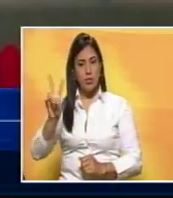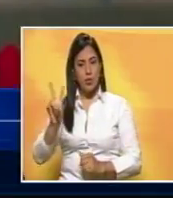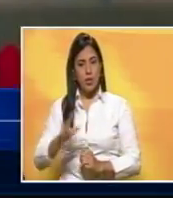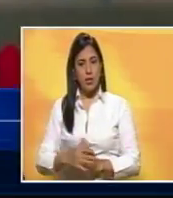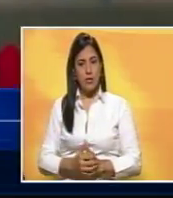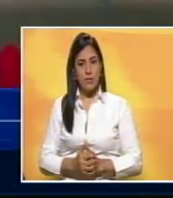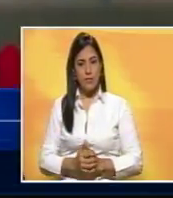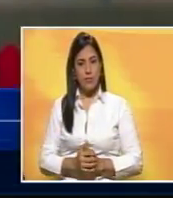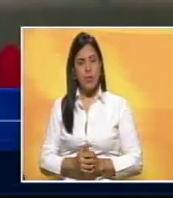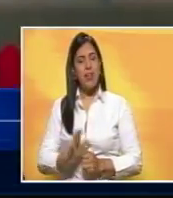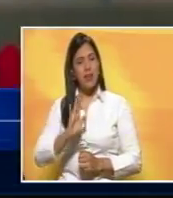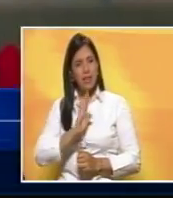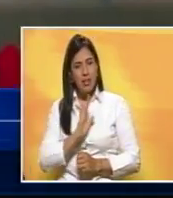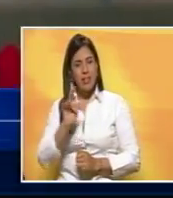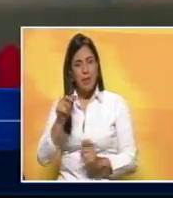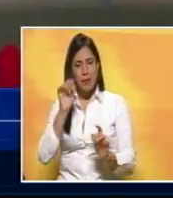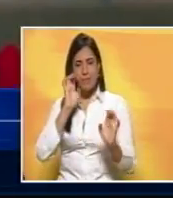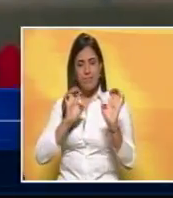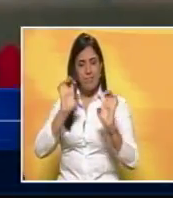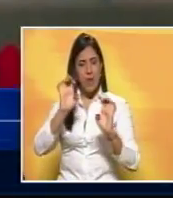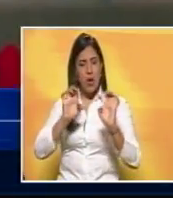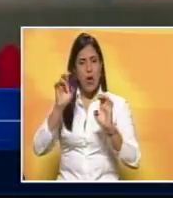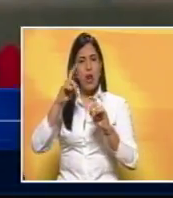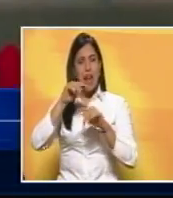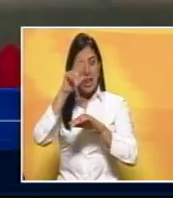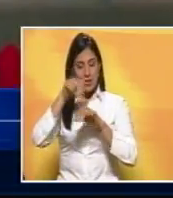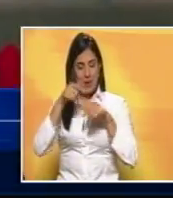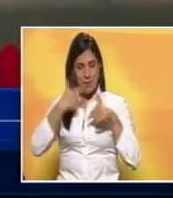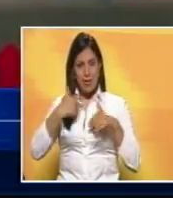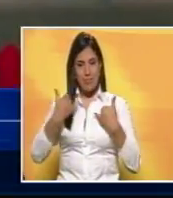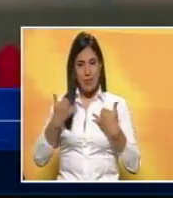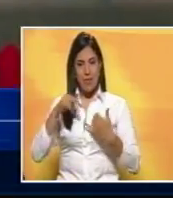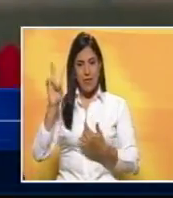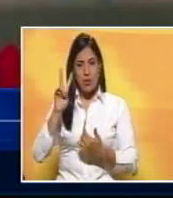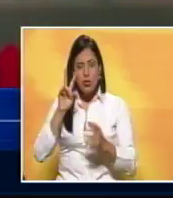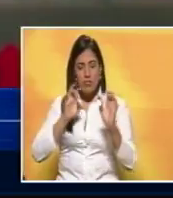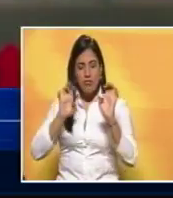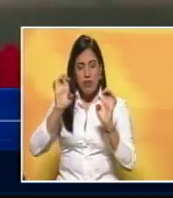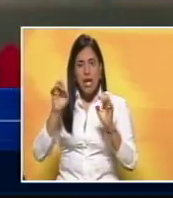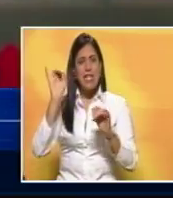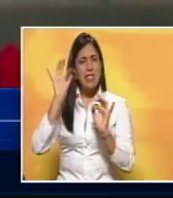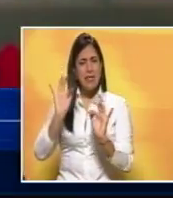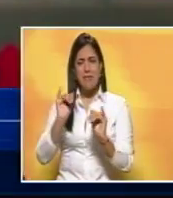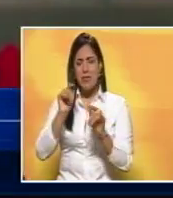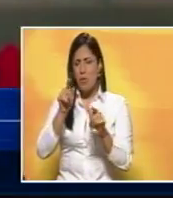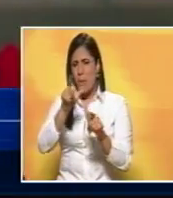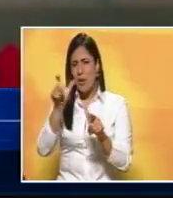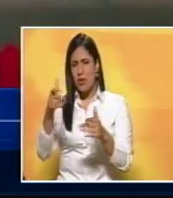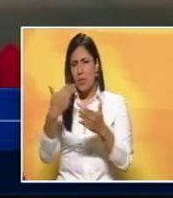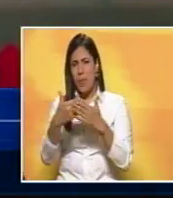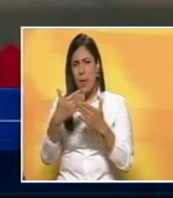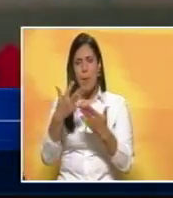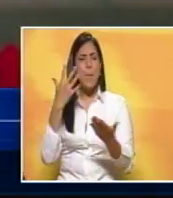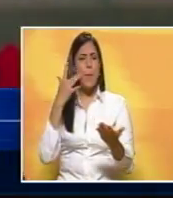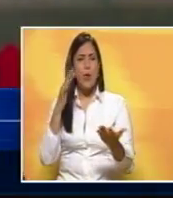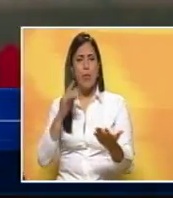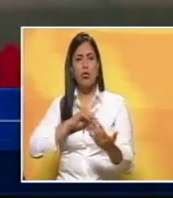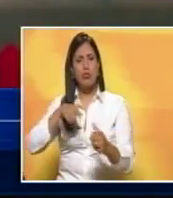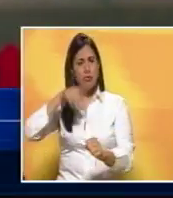nacional. Tenemos la observación nacional que siempre hemos tenido, es decir,